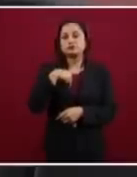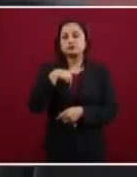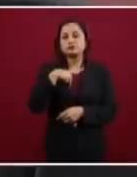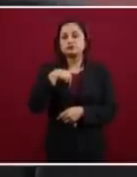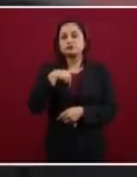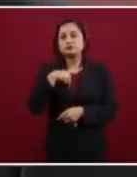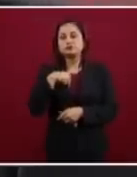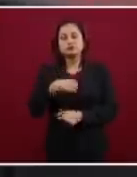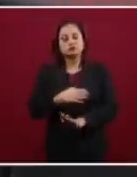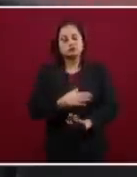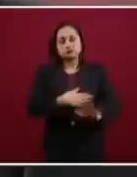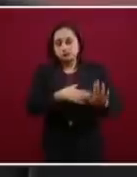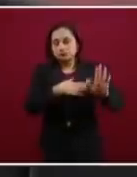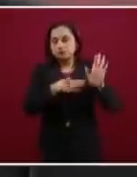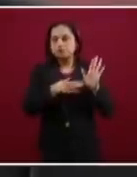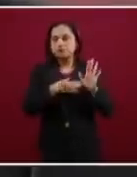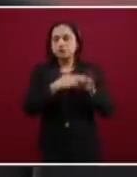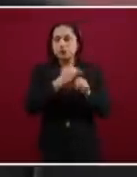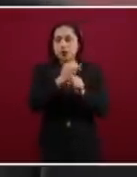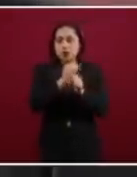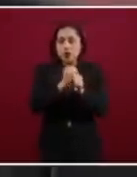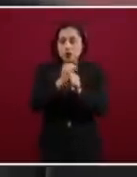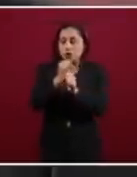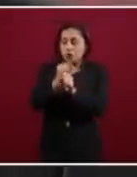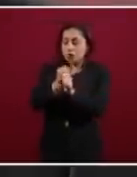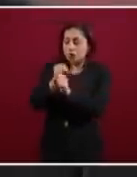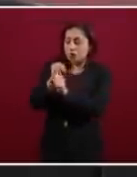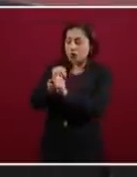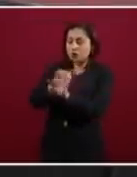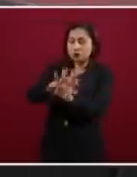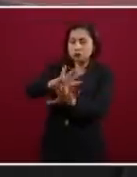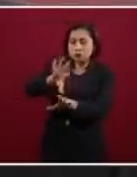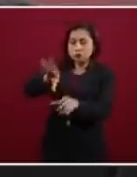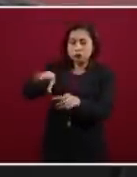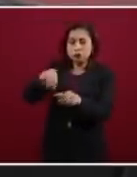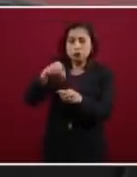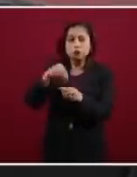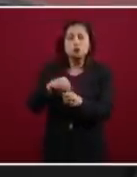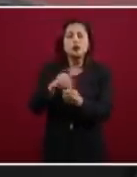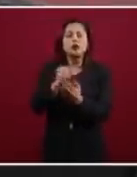información para que no haya